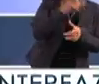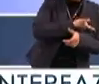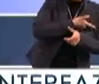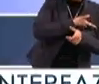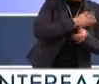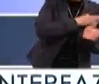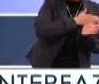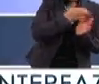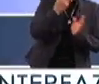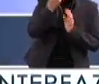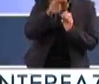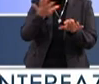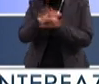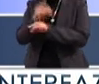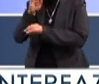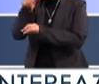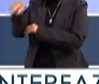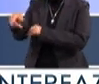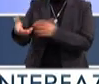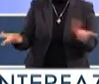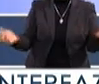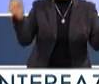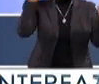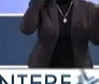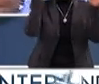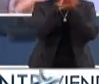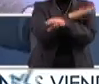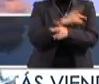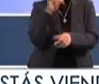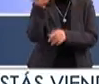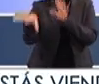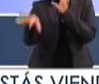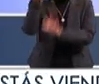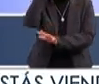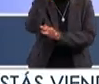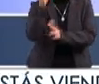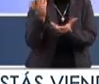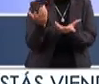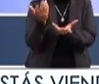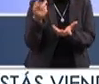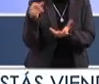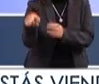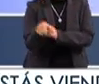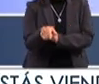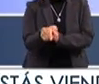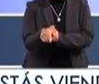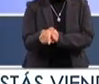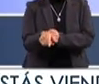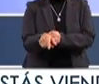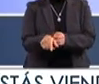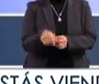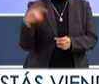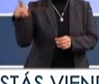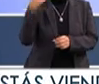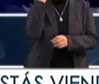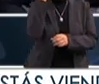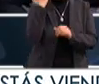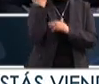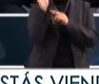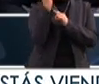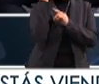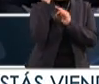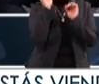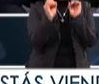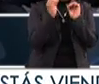tres años hacia adelante que es precisamente donde se va a escoger después la parte de la escuela superior